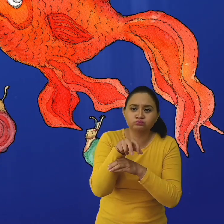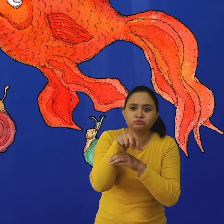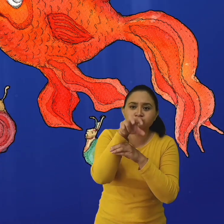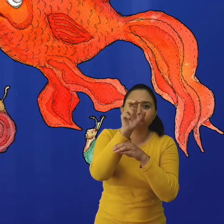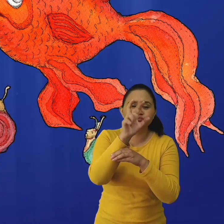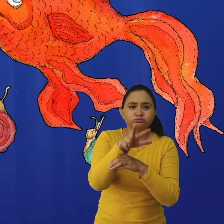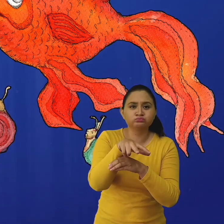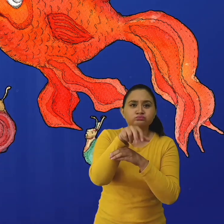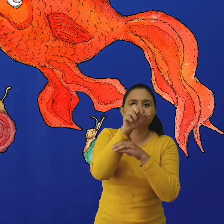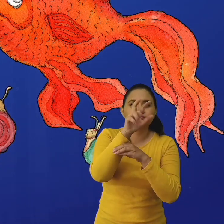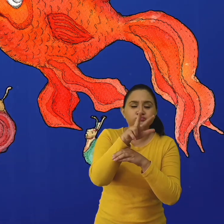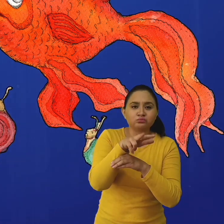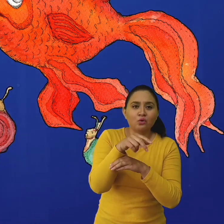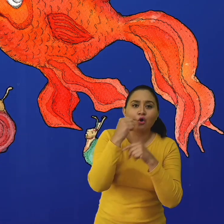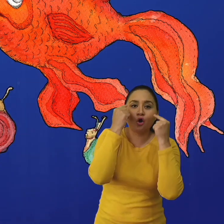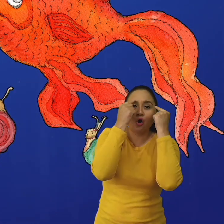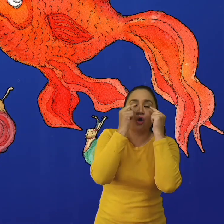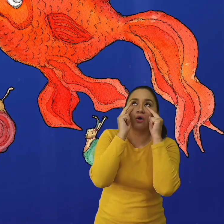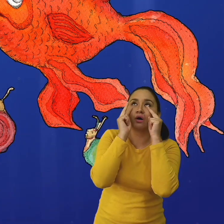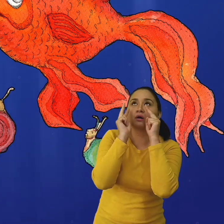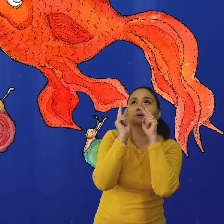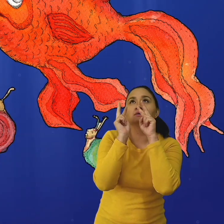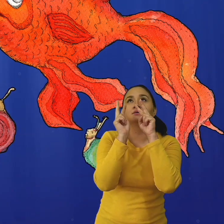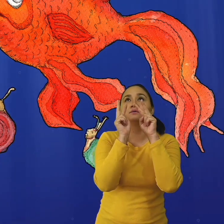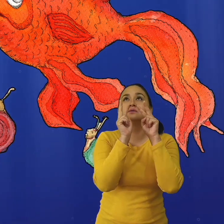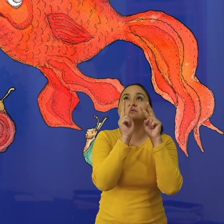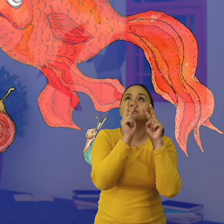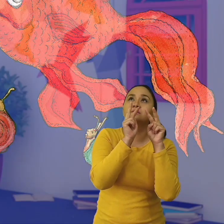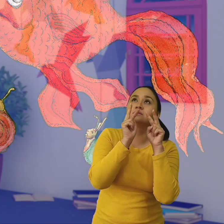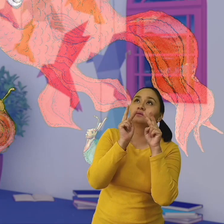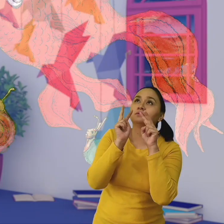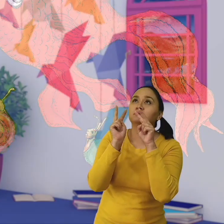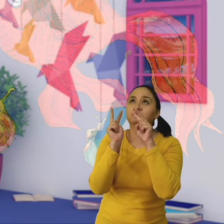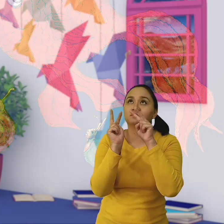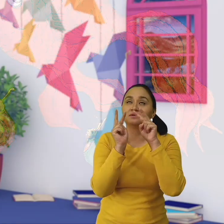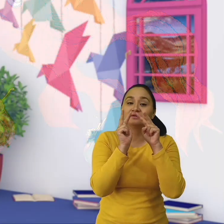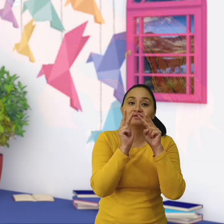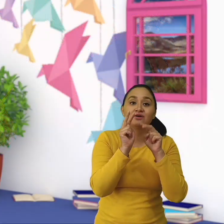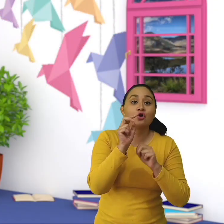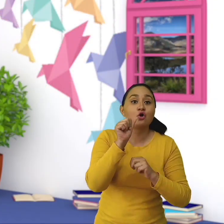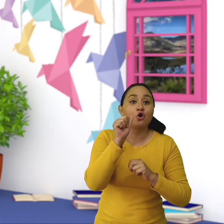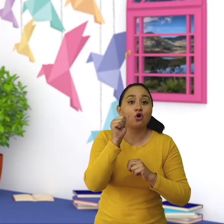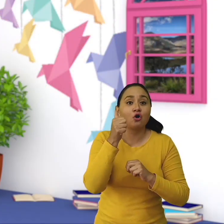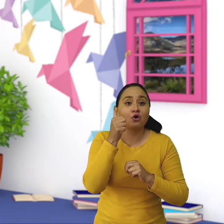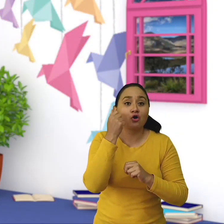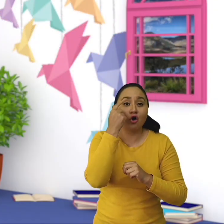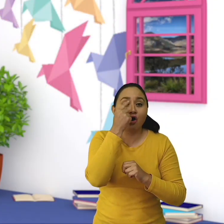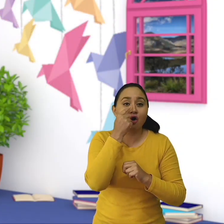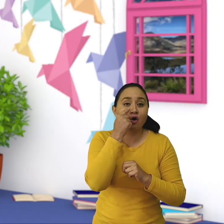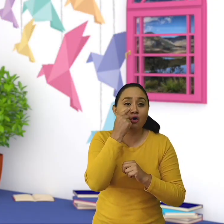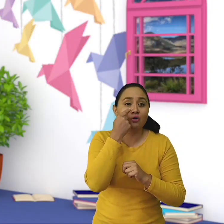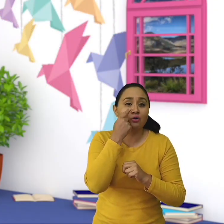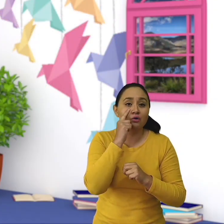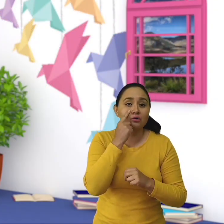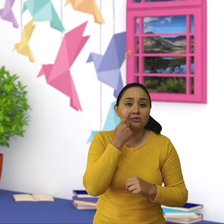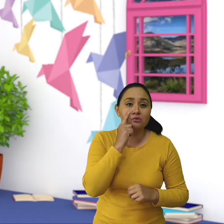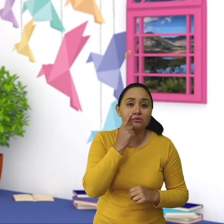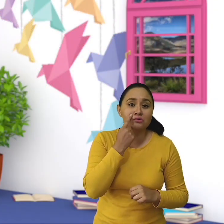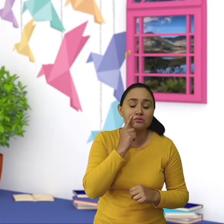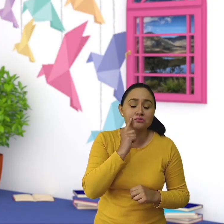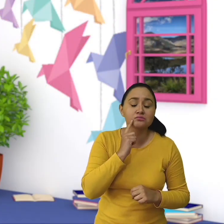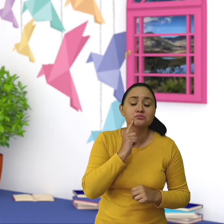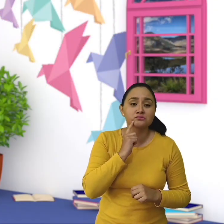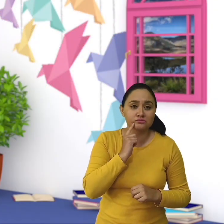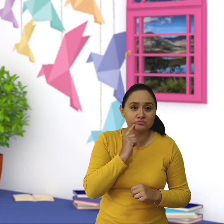cara arriba miraba maravillado hacia el infinito y el otro lloraba. Entró en un largo